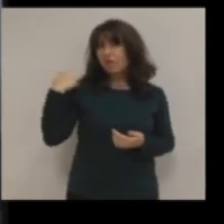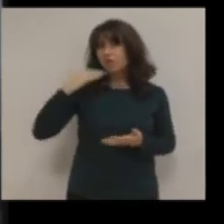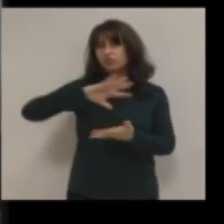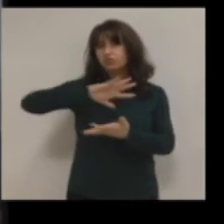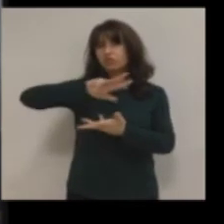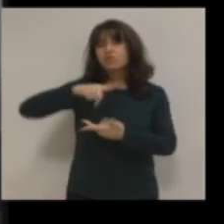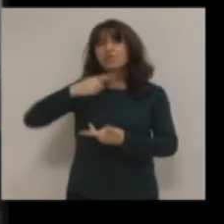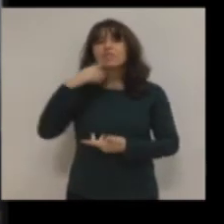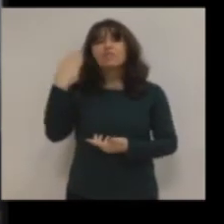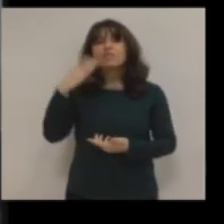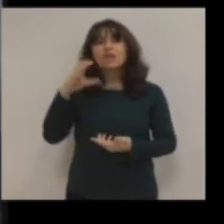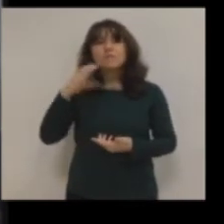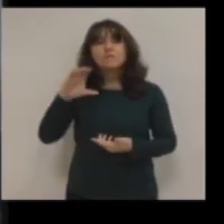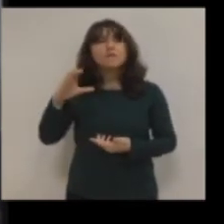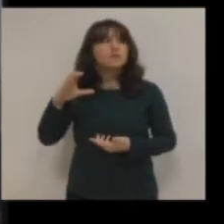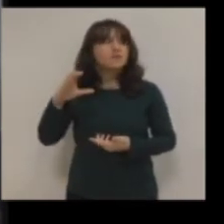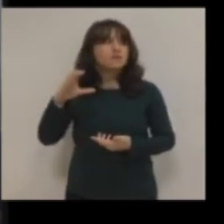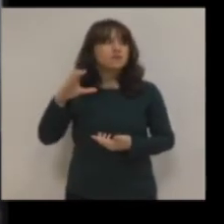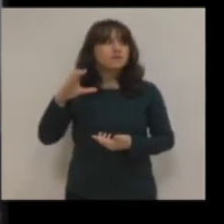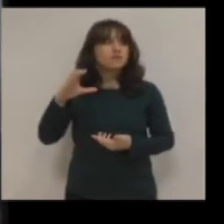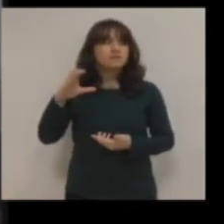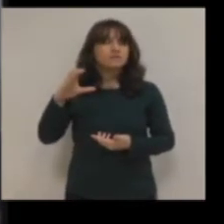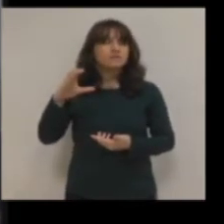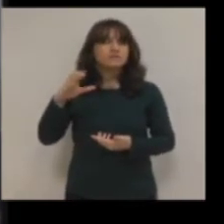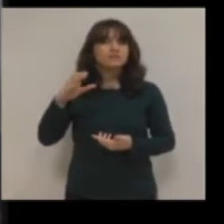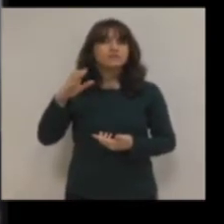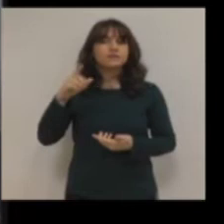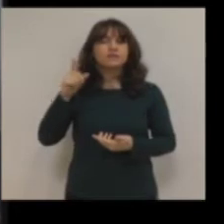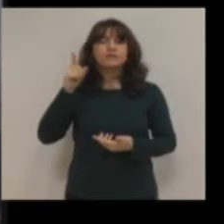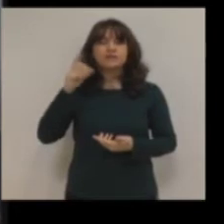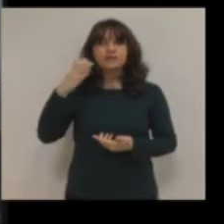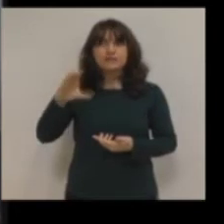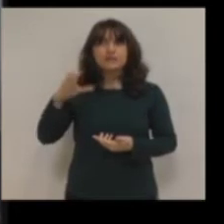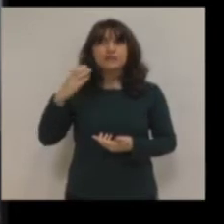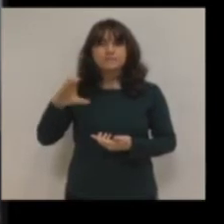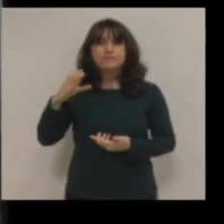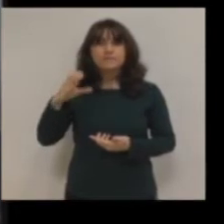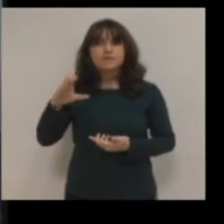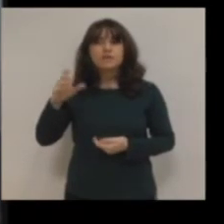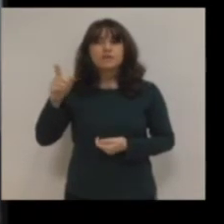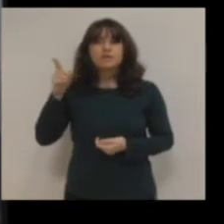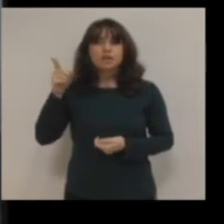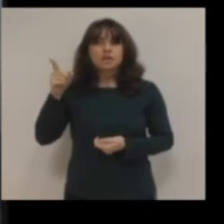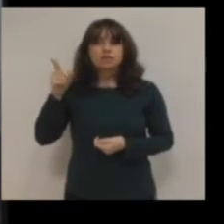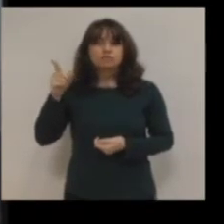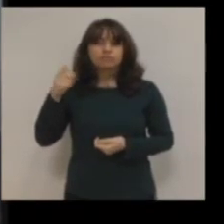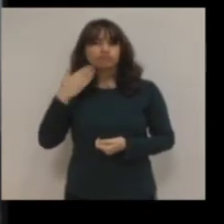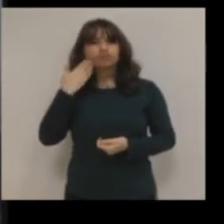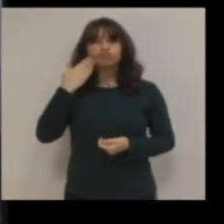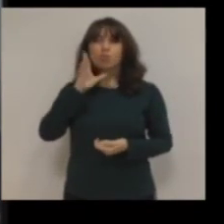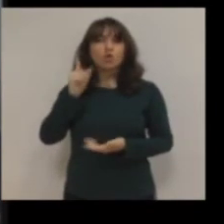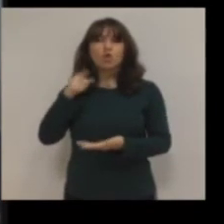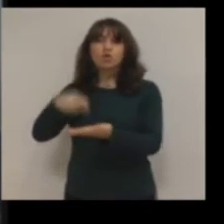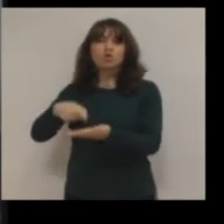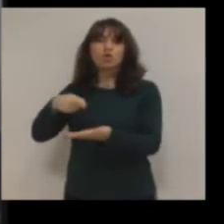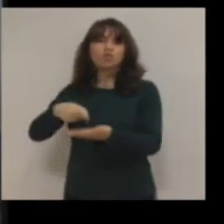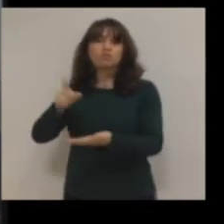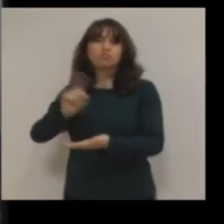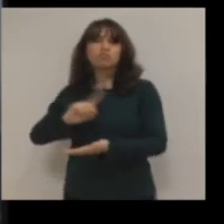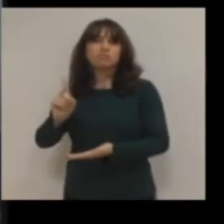se congratulaba de que en la tramitación actual, de que a ellos ya no les exigían un